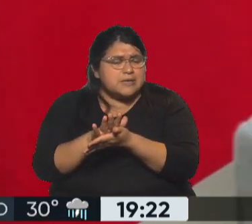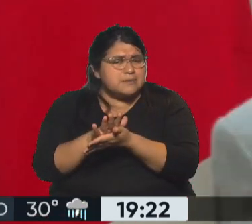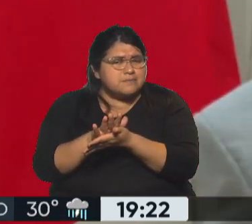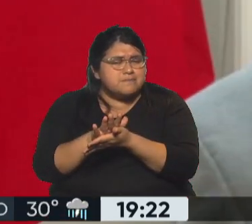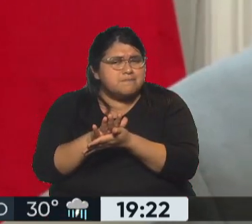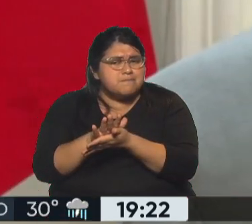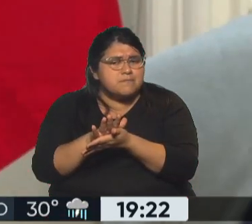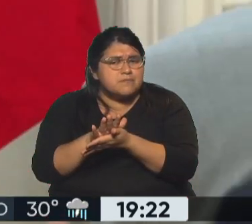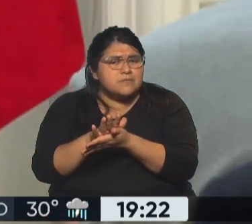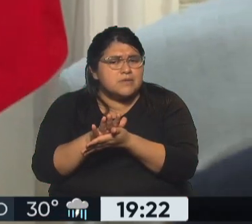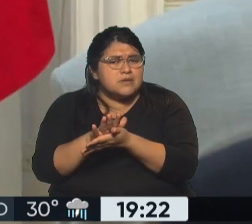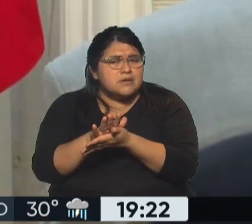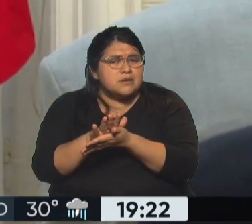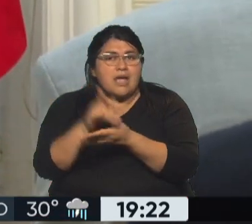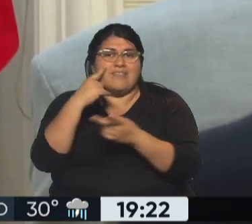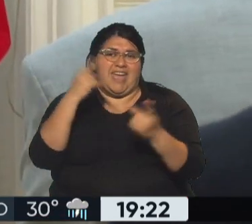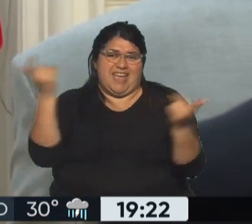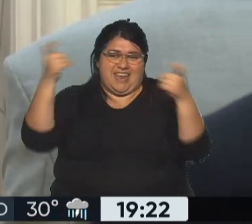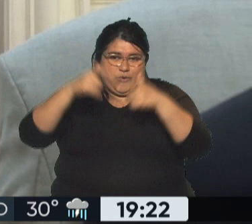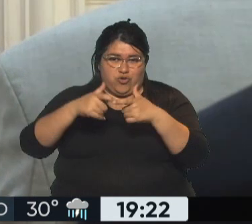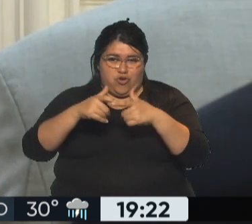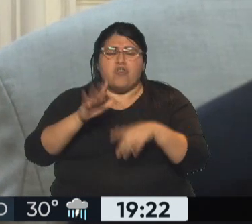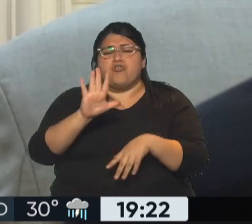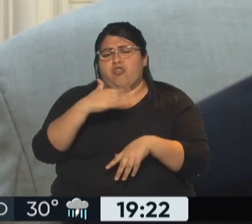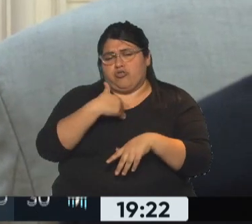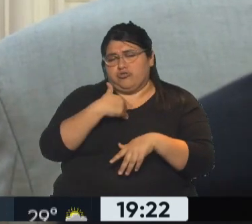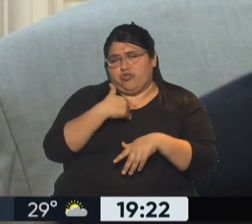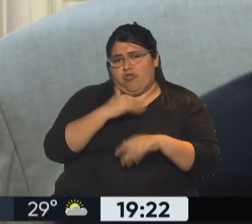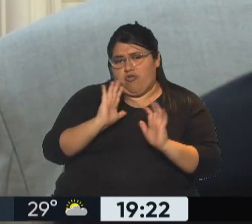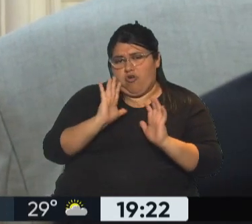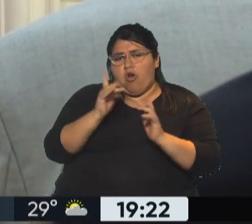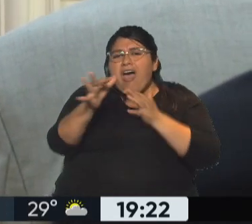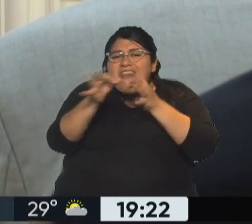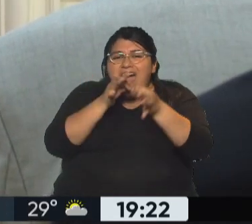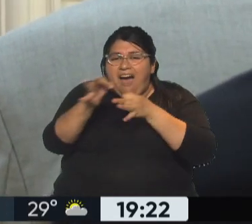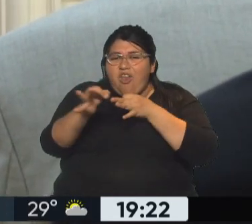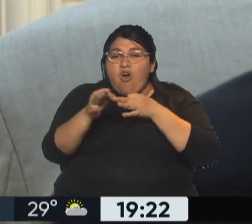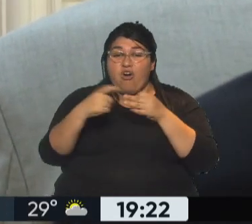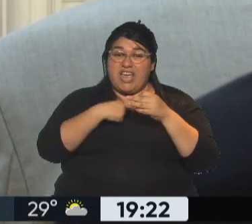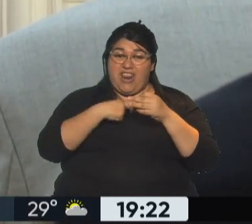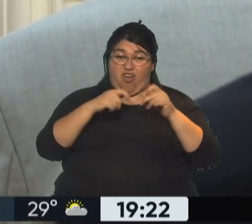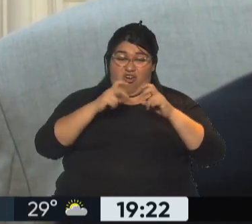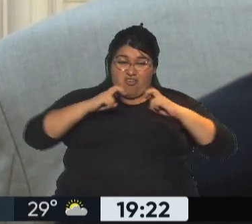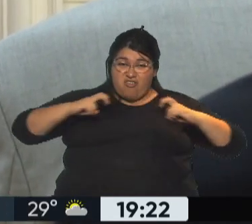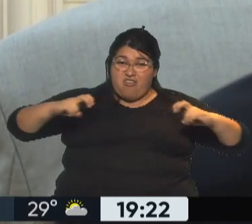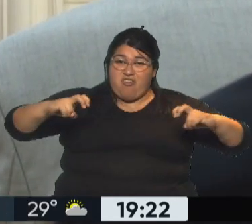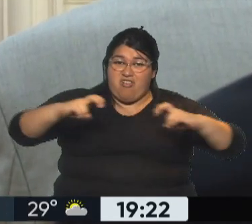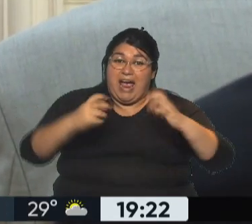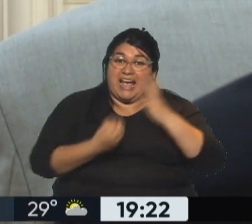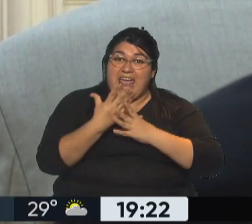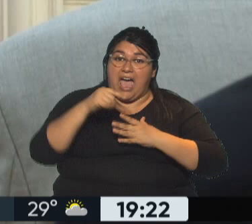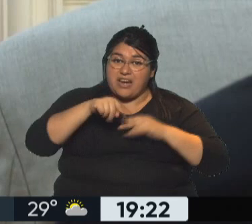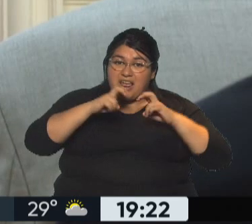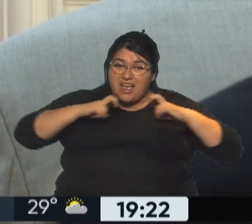encontrarse en algún punto. Bueno, yo cuando hablamos de tratar de recomponer una mesa de diálogo es parte de eso, ¿no?